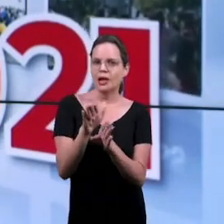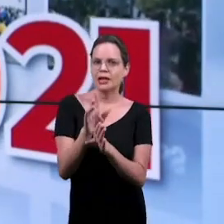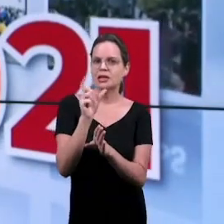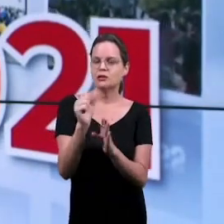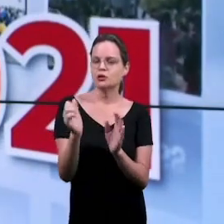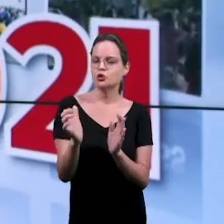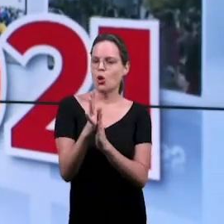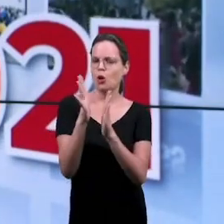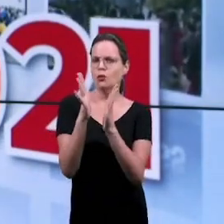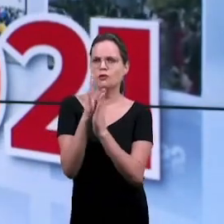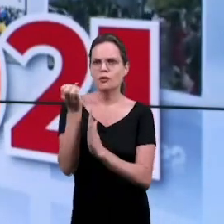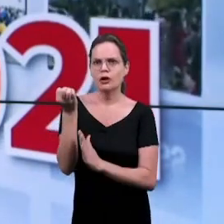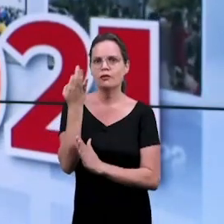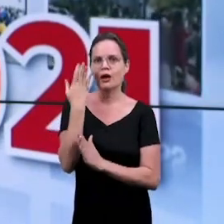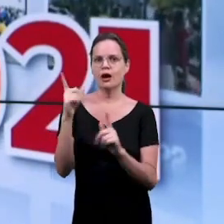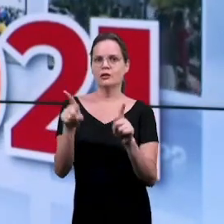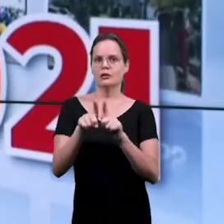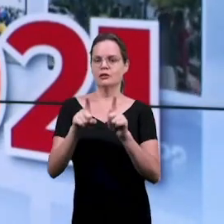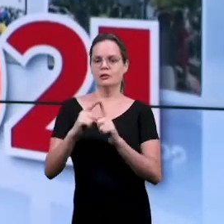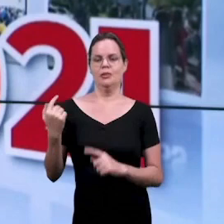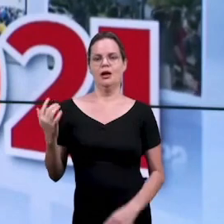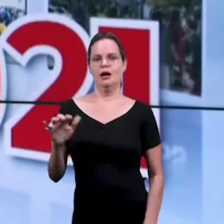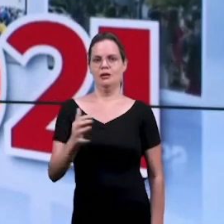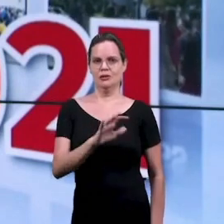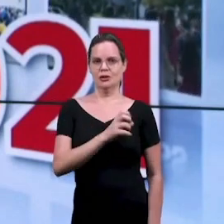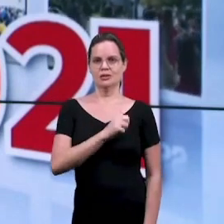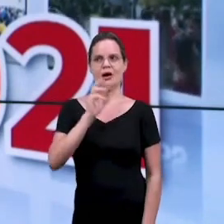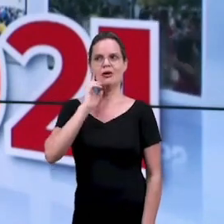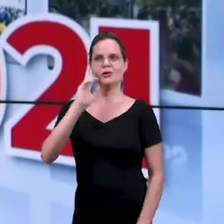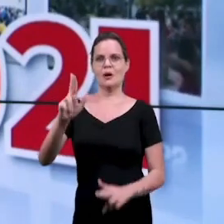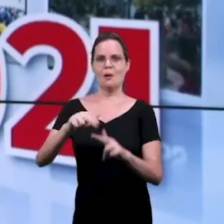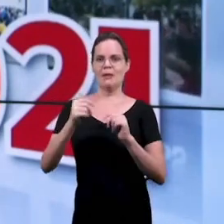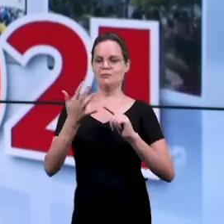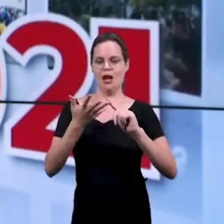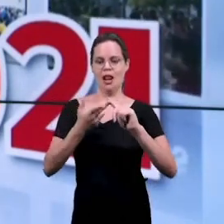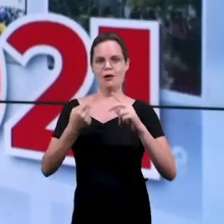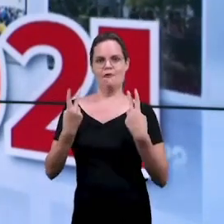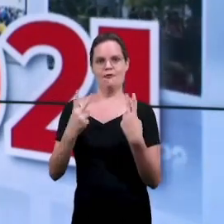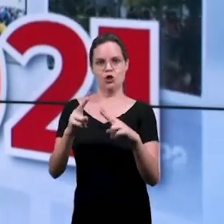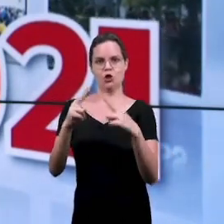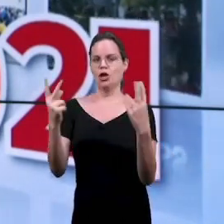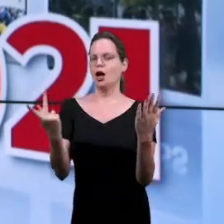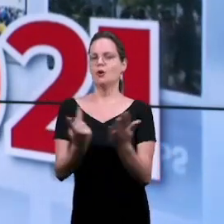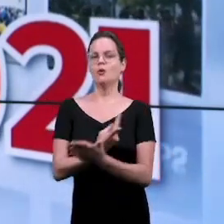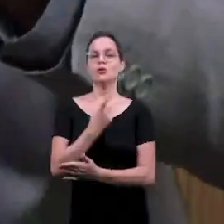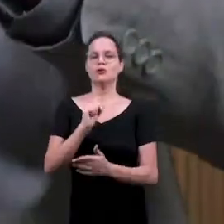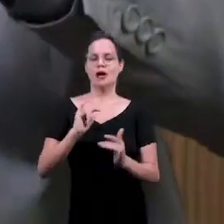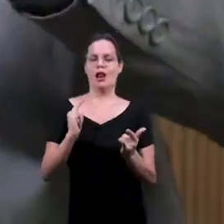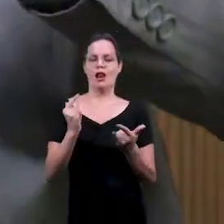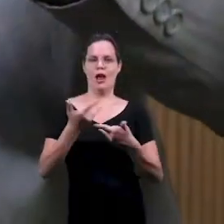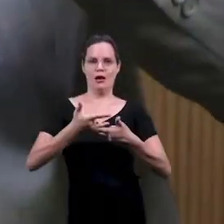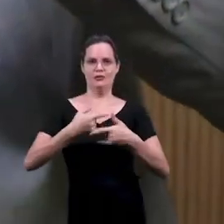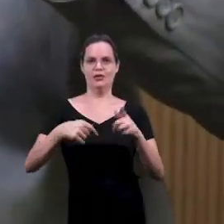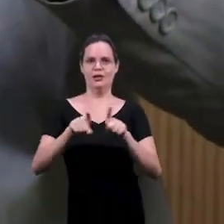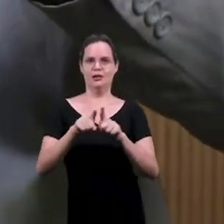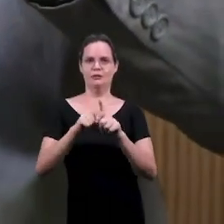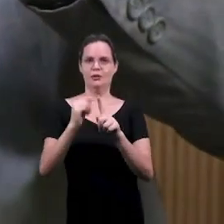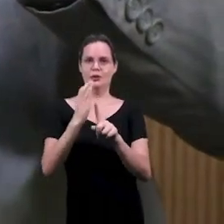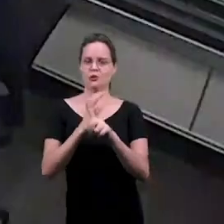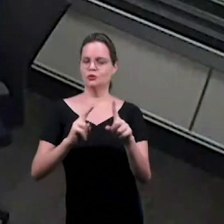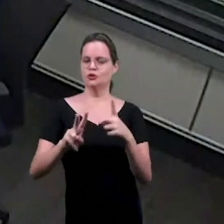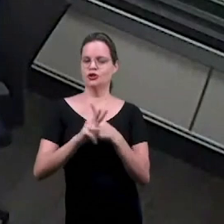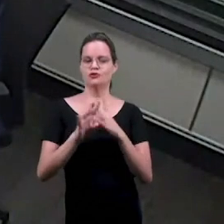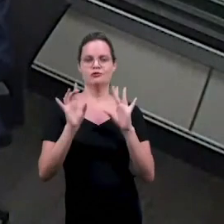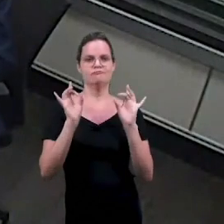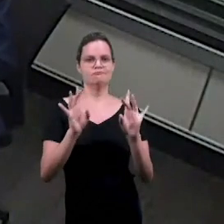en atención a la orientación de la alabanza y la adoración al Señor por muchas victorias que vivimos,